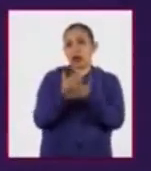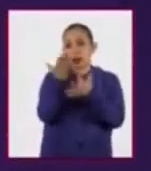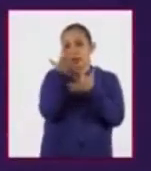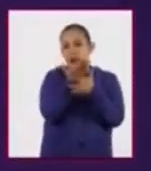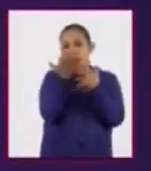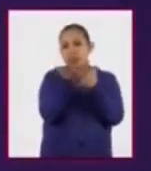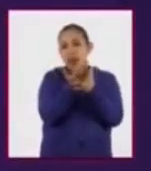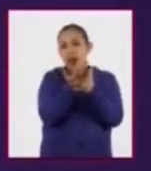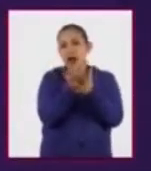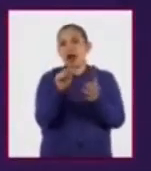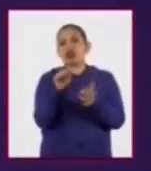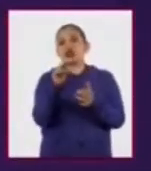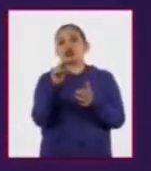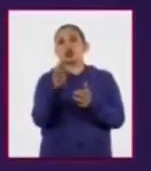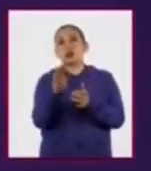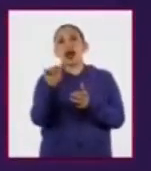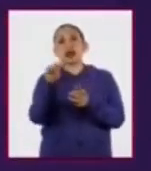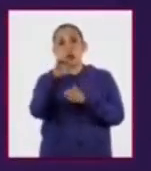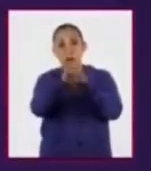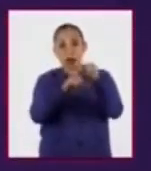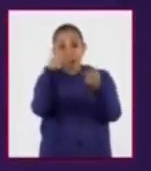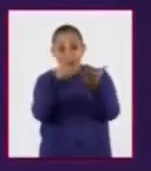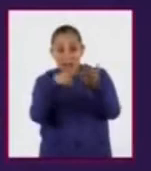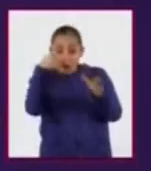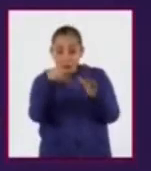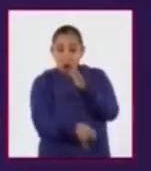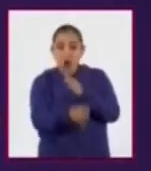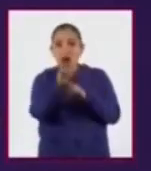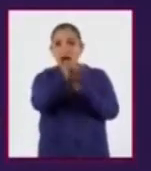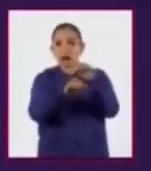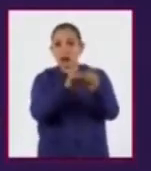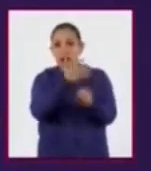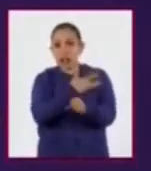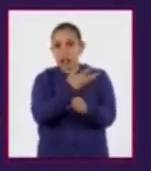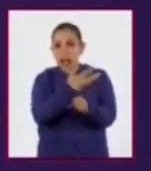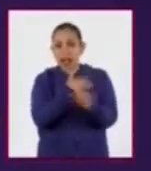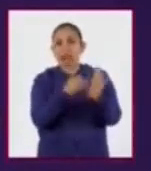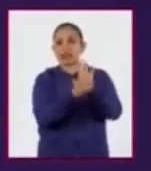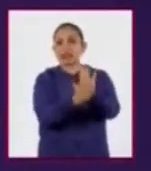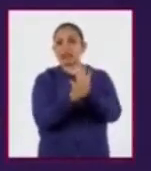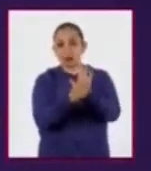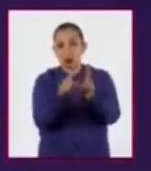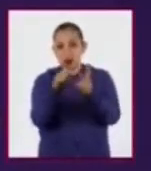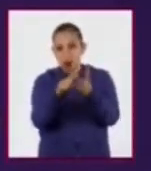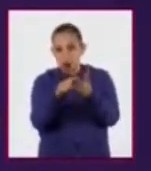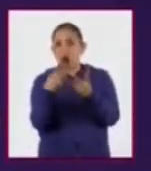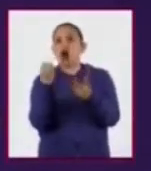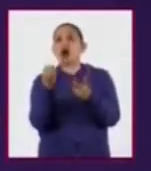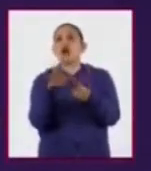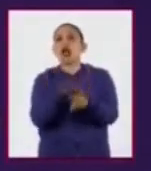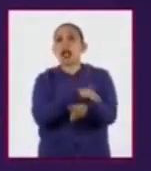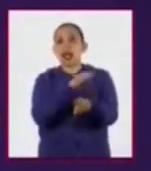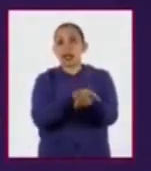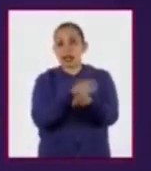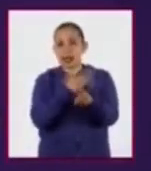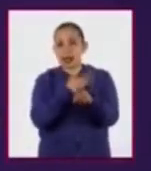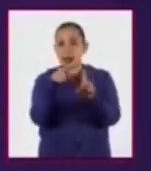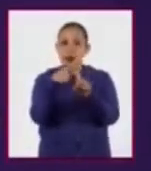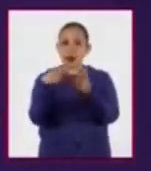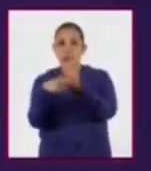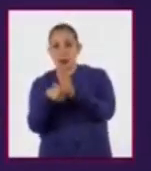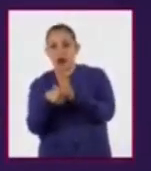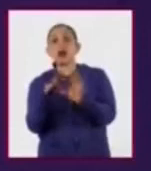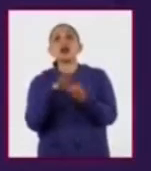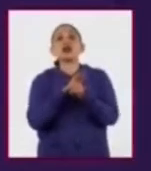partículas subatómicas que constituyen al átomo, su símbolo, la carga eléctrica y en qué región